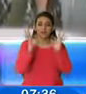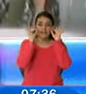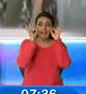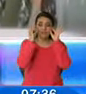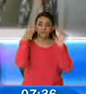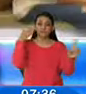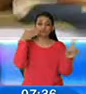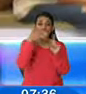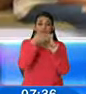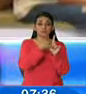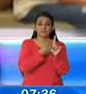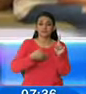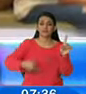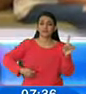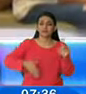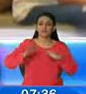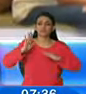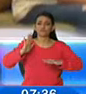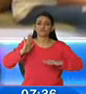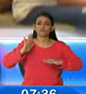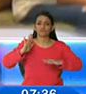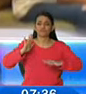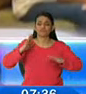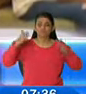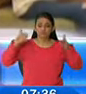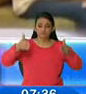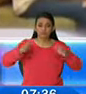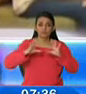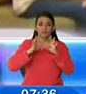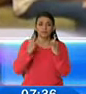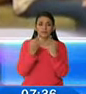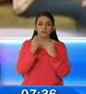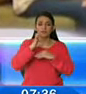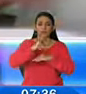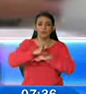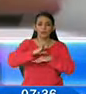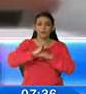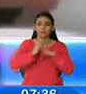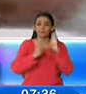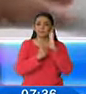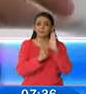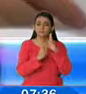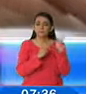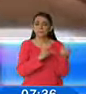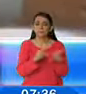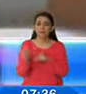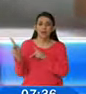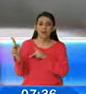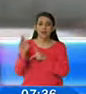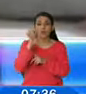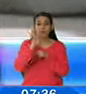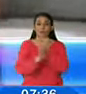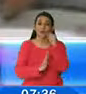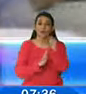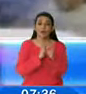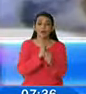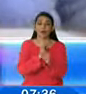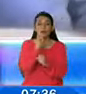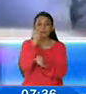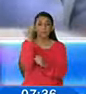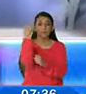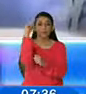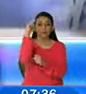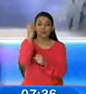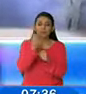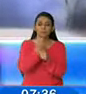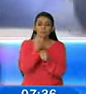llegar a Carondelet con el ofrecimiento de trabajar por la familia ecuatoriana, presentando un plan para crear en 4 años de gobierno